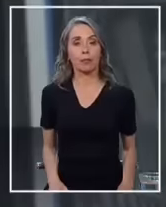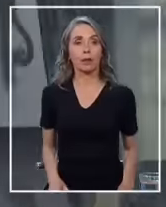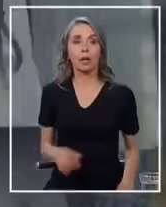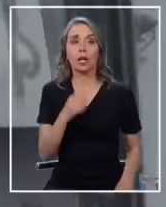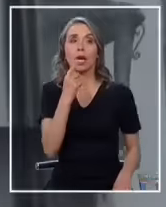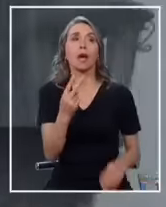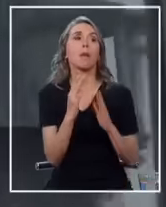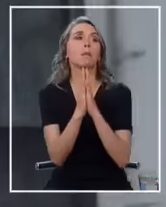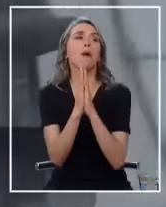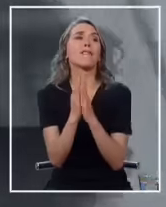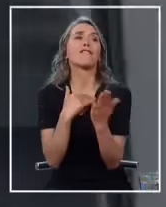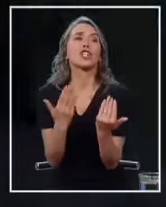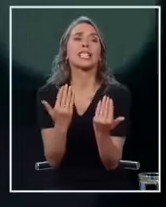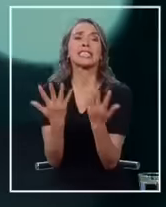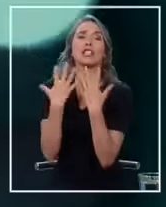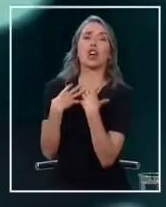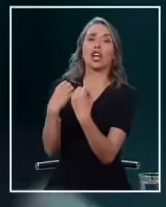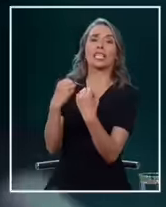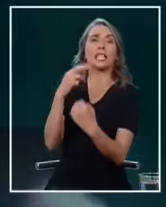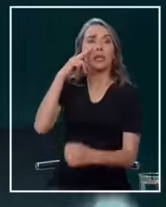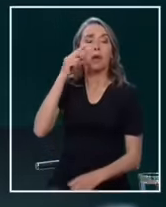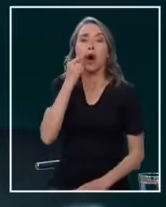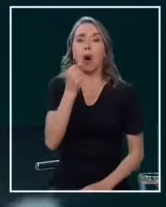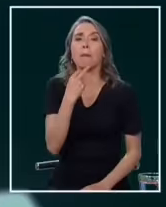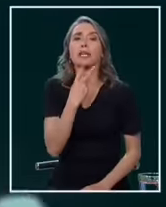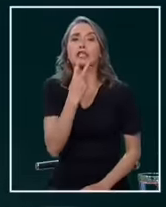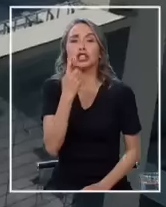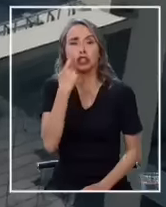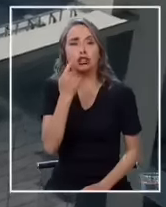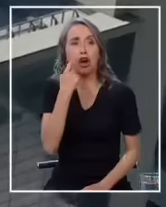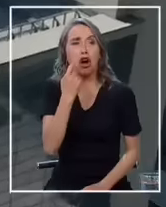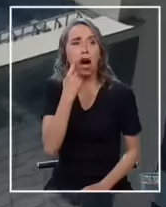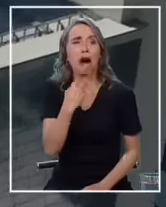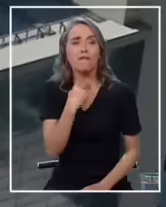Por favor, necesito un rescate para Melipilla.